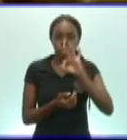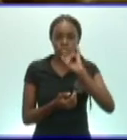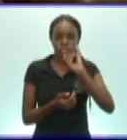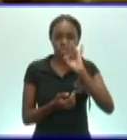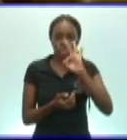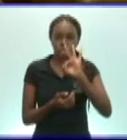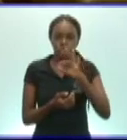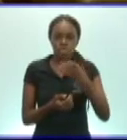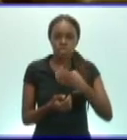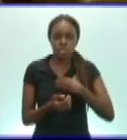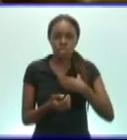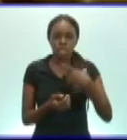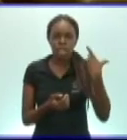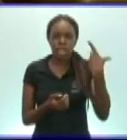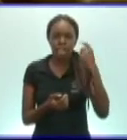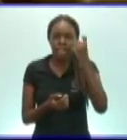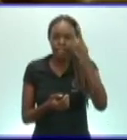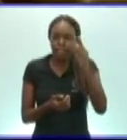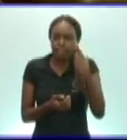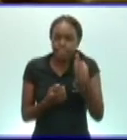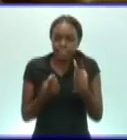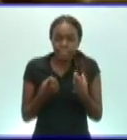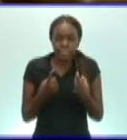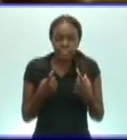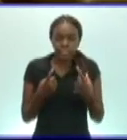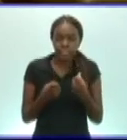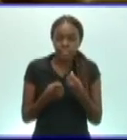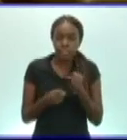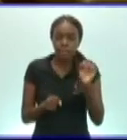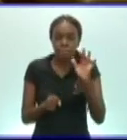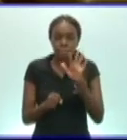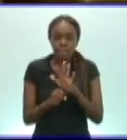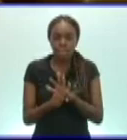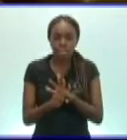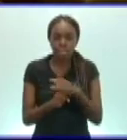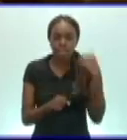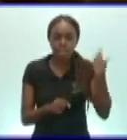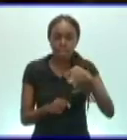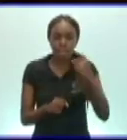que partir necesariamente de la abolición de la esclavitud.